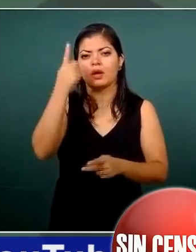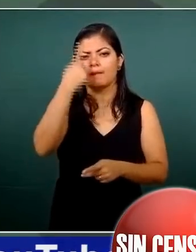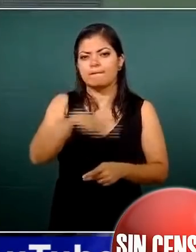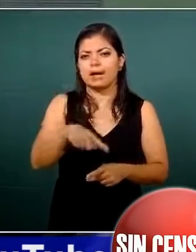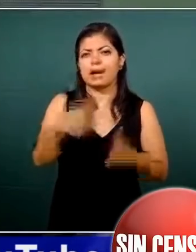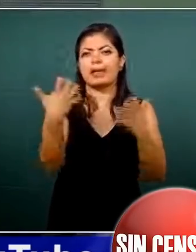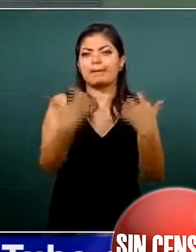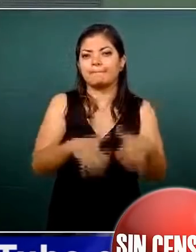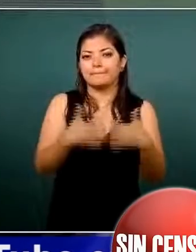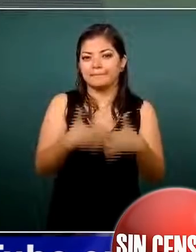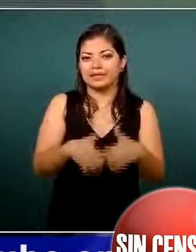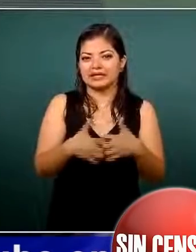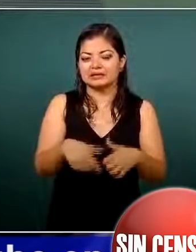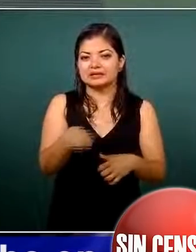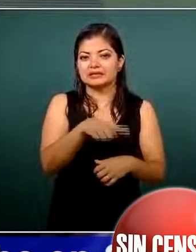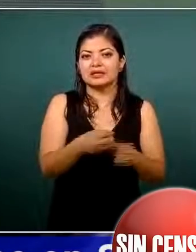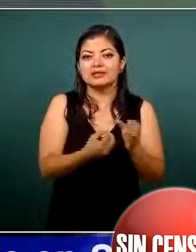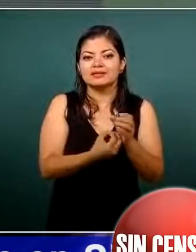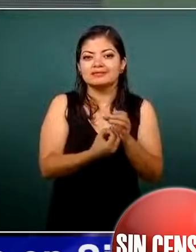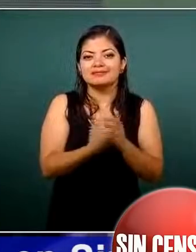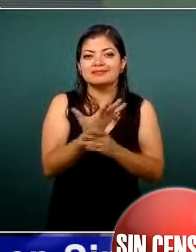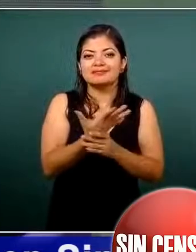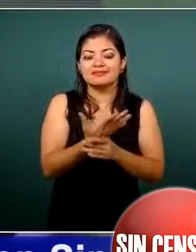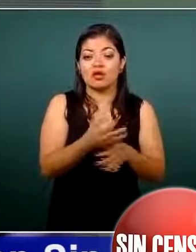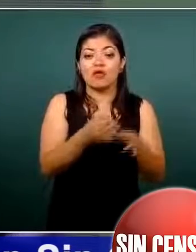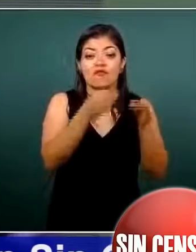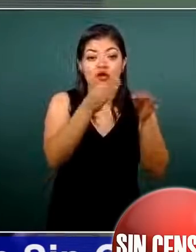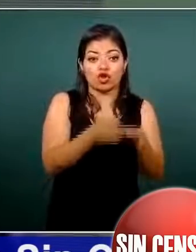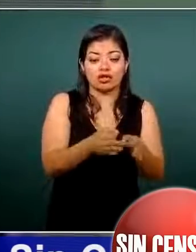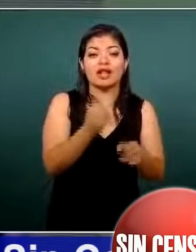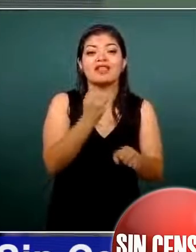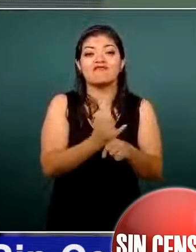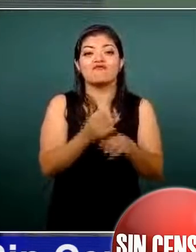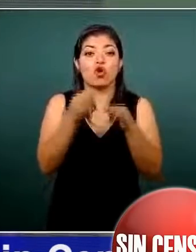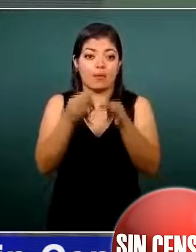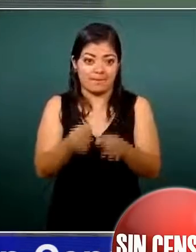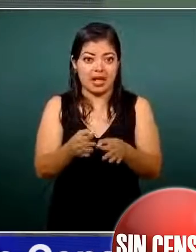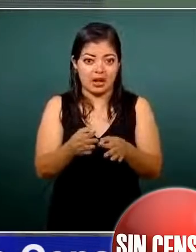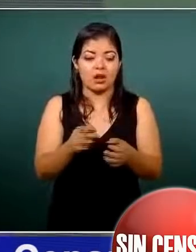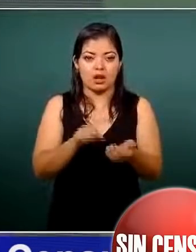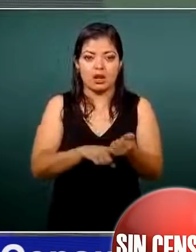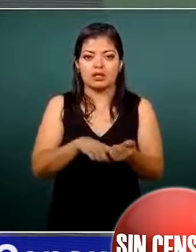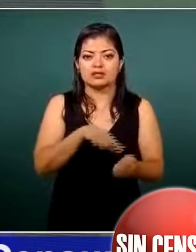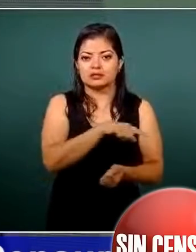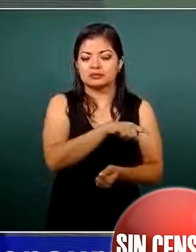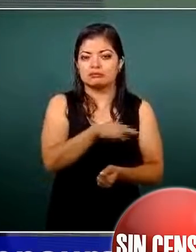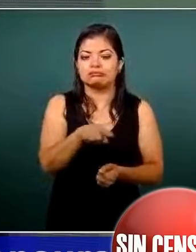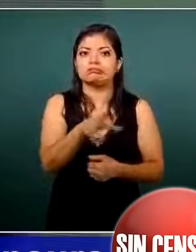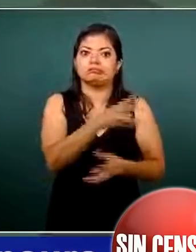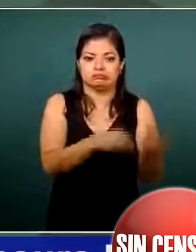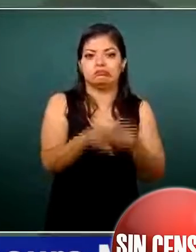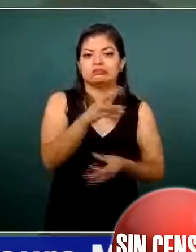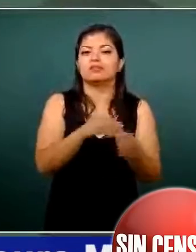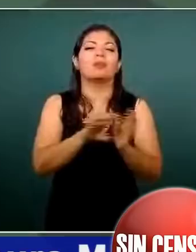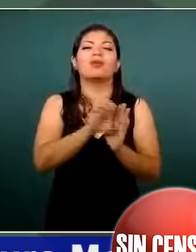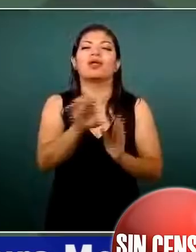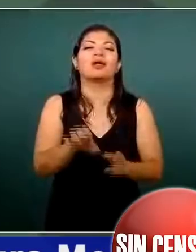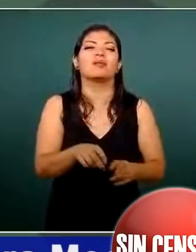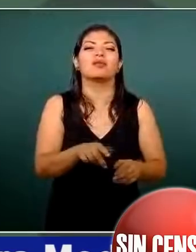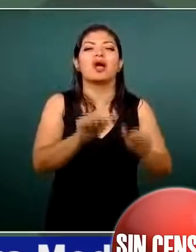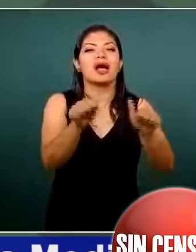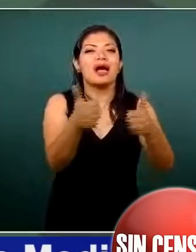empresarios del sector formal y del sector informal, de los que se buscan la vida como pueden. Estamos hablando de comerciantes,